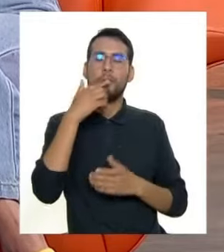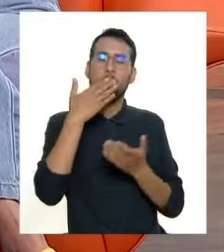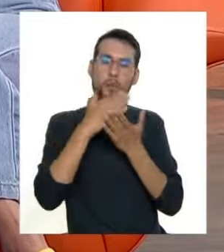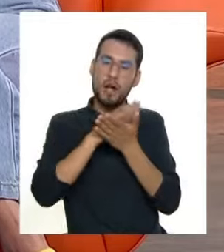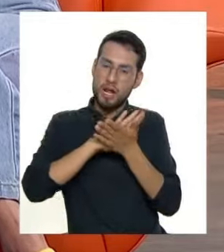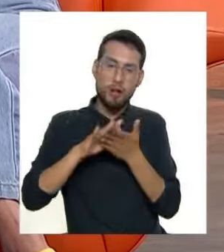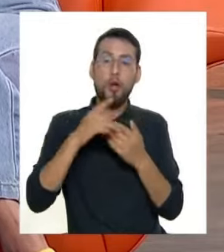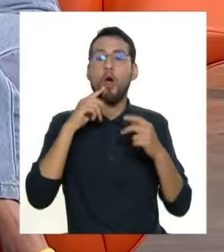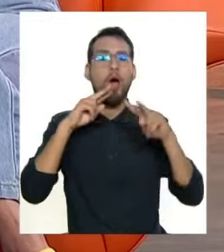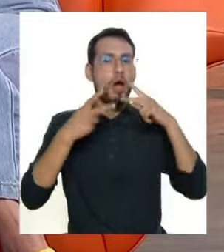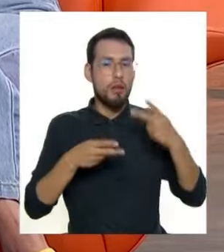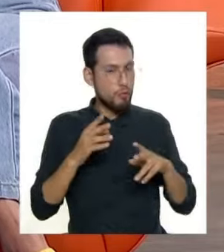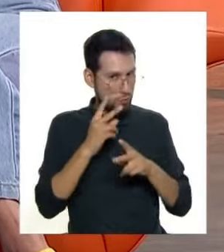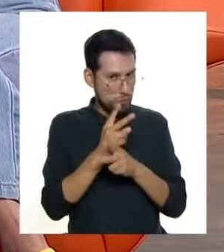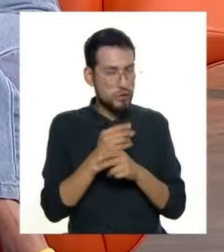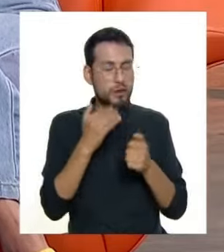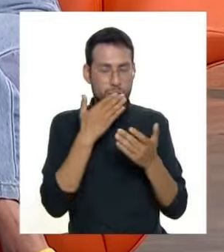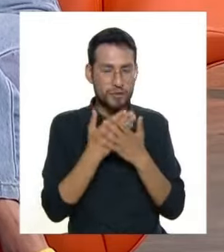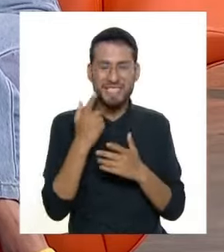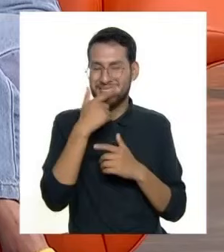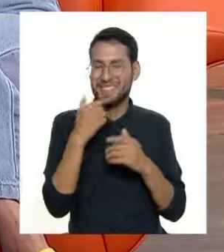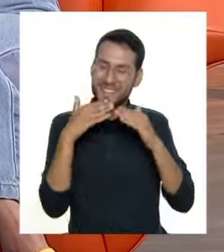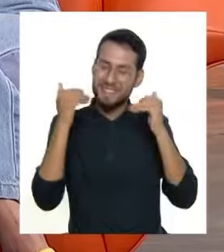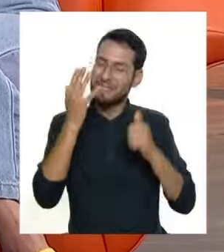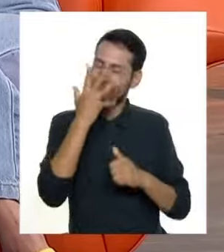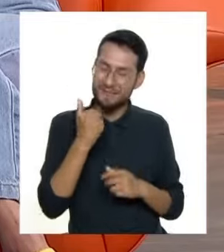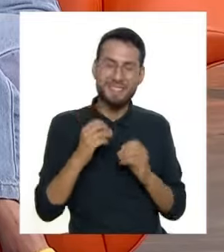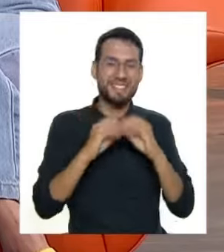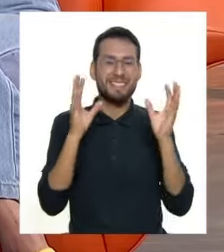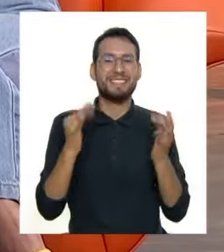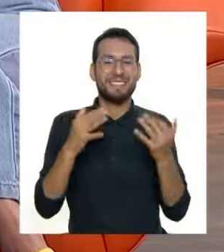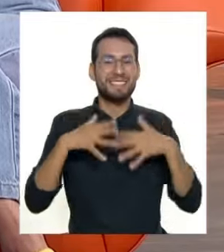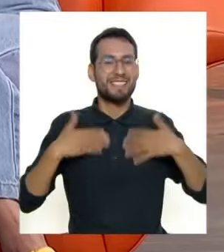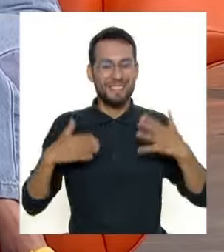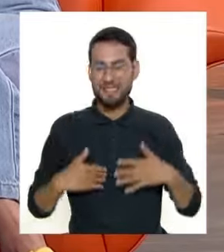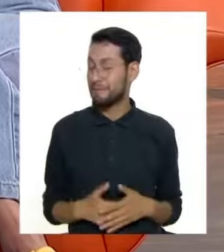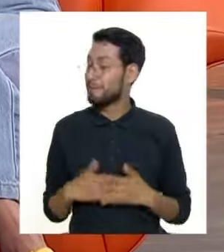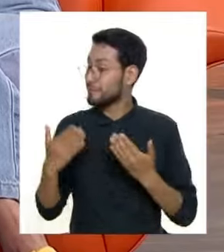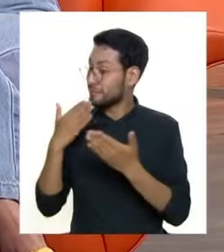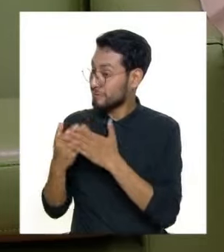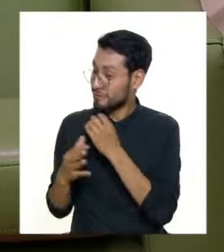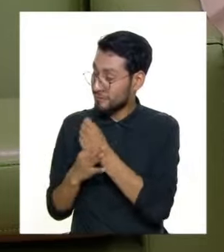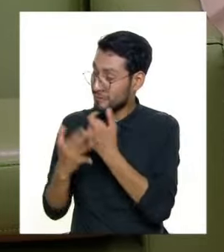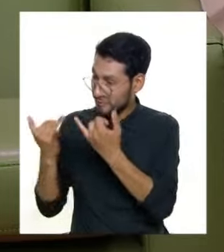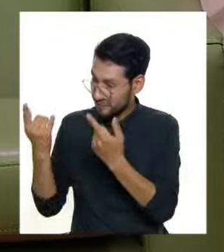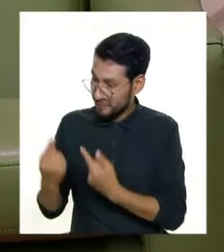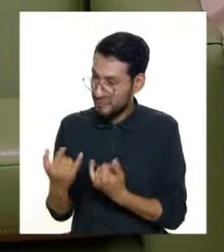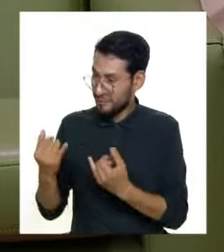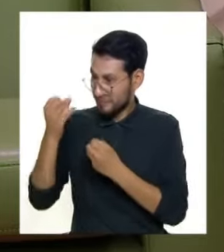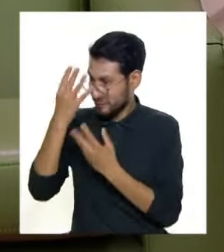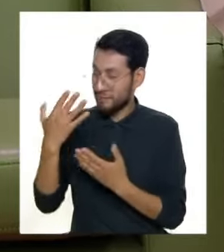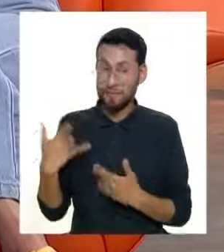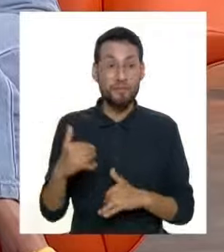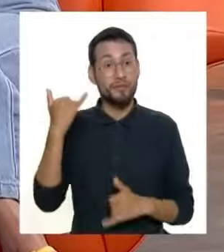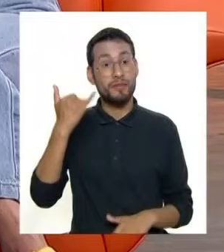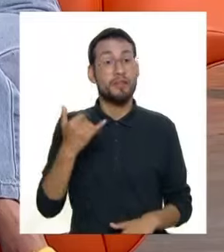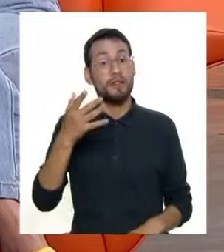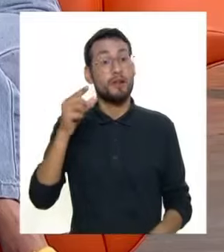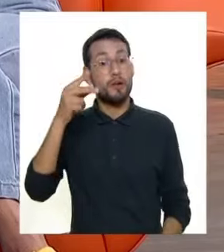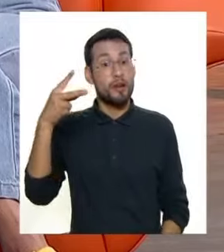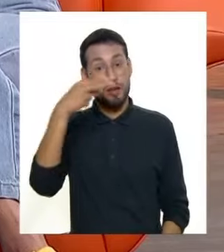no perderlos y obviamente tener una linda sonrisa en el Día de la Felicidad. Muchísimas gracias, doctor, gracias por estar aquí, por toda la información. Y nos vamos